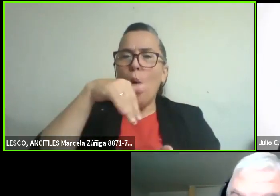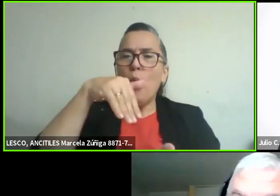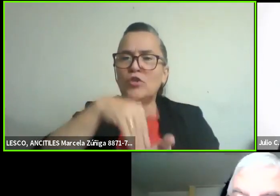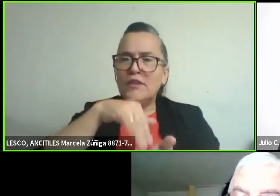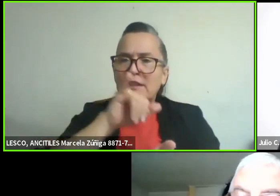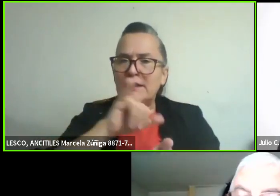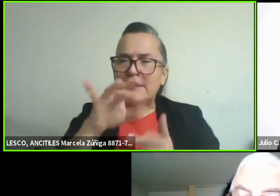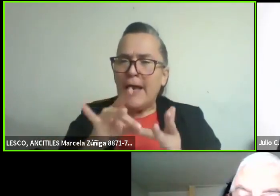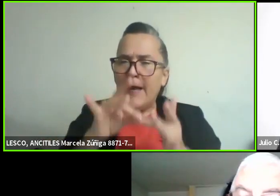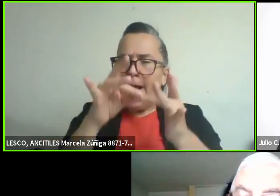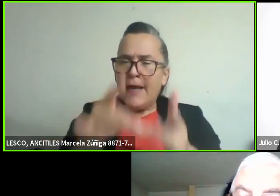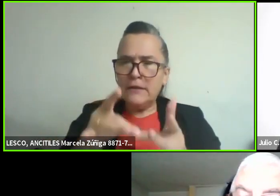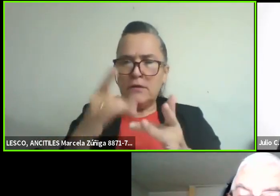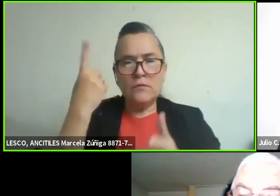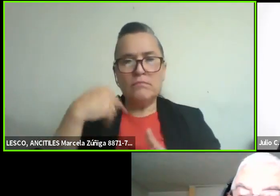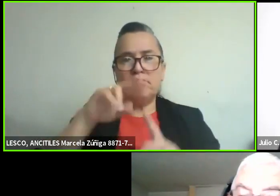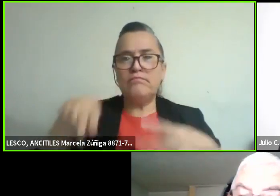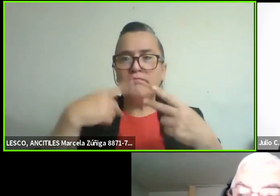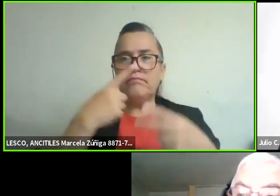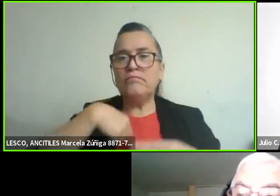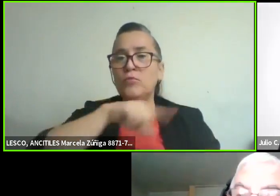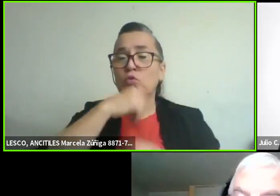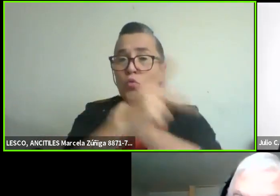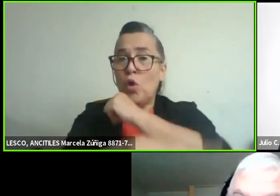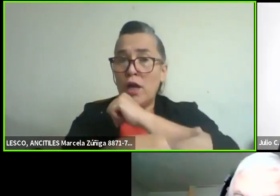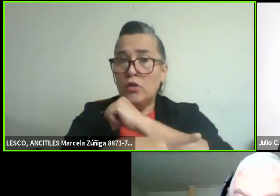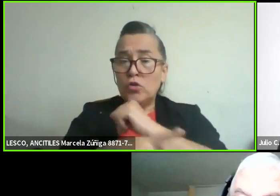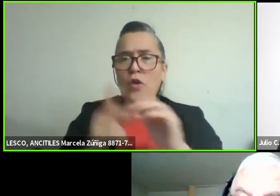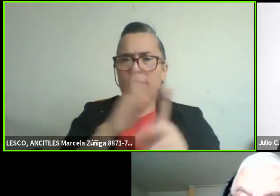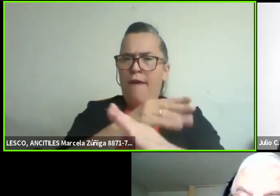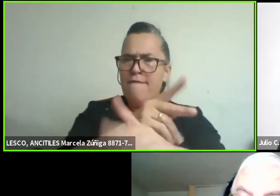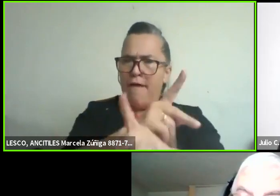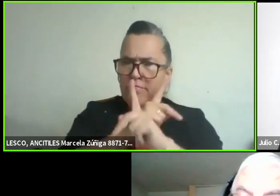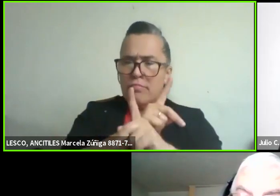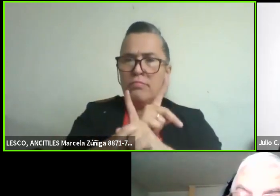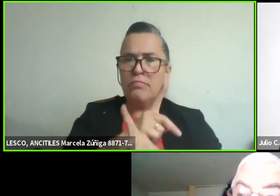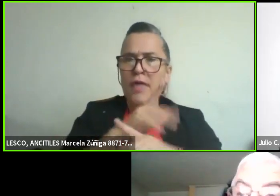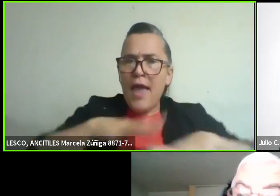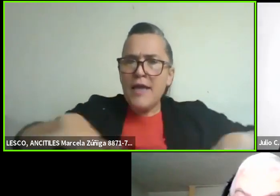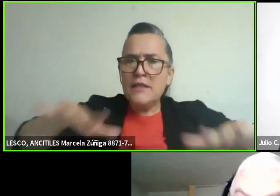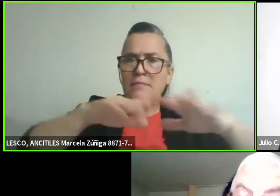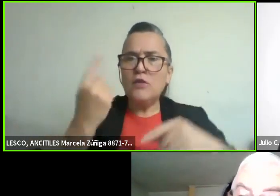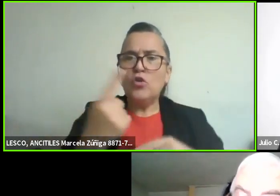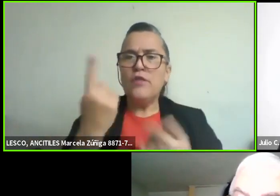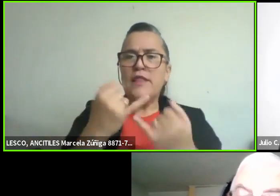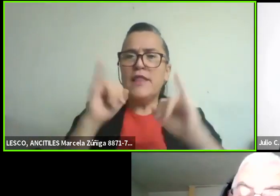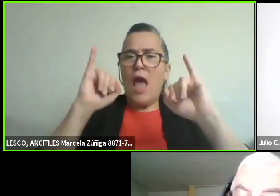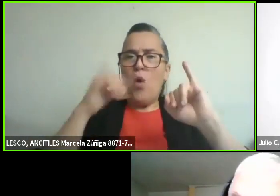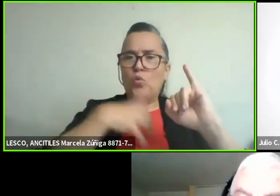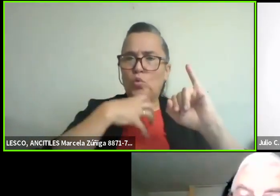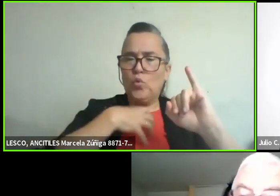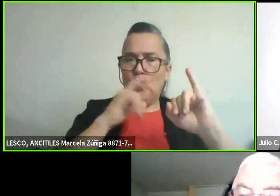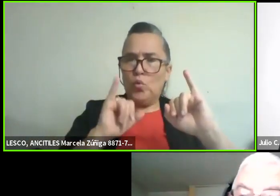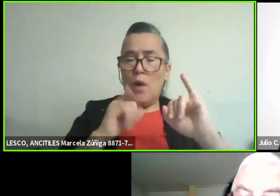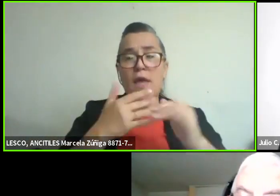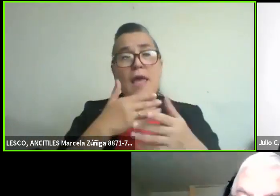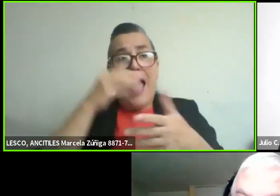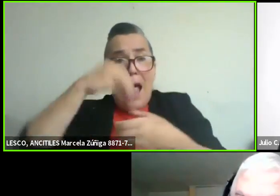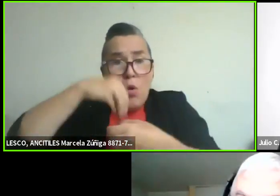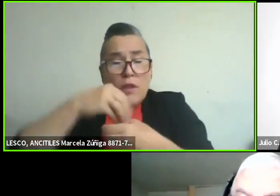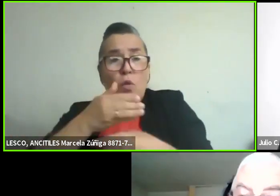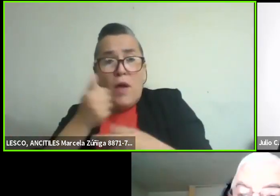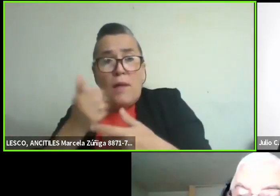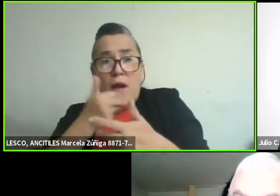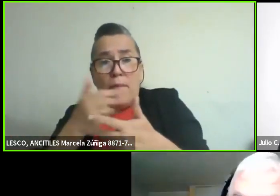esenciales para la vida de nuestros países defender el espacio de autonomía de esas instituciones mejorar algo interno continuamente mediante